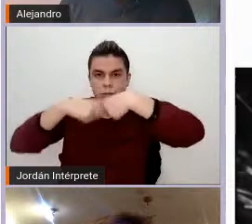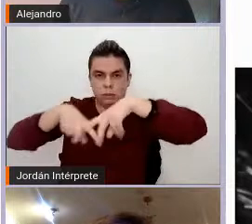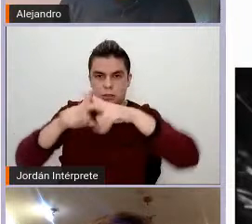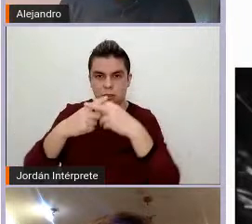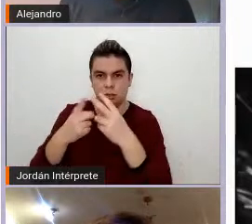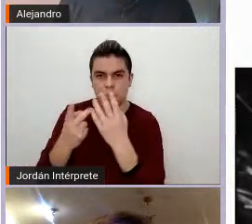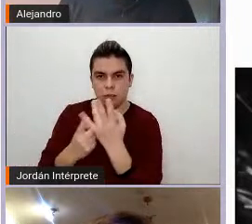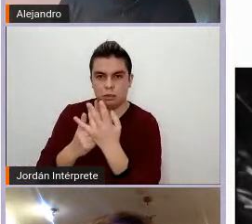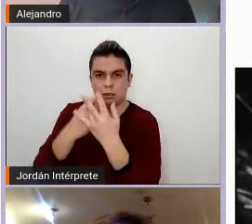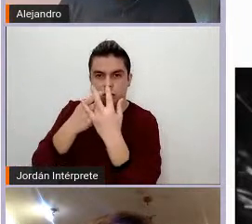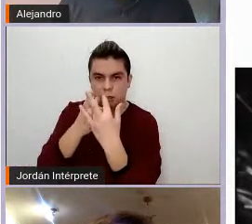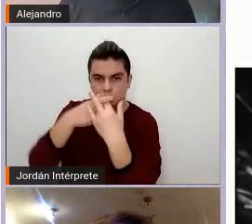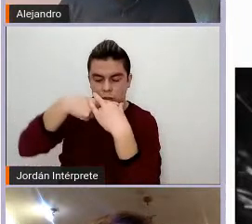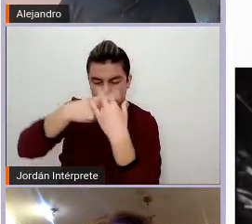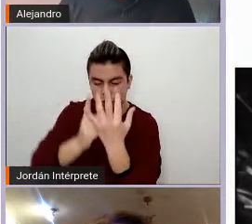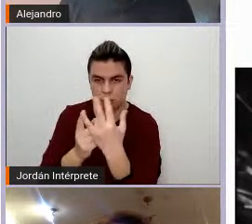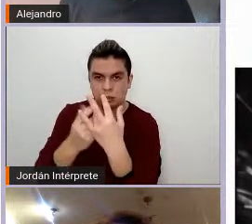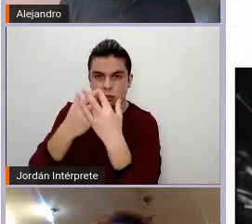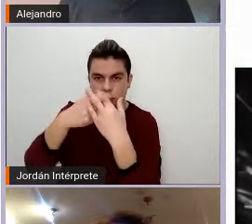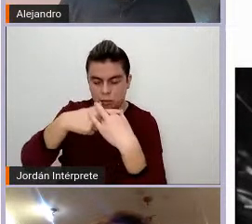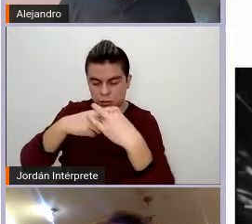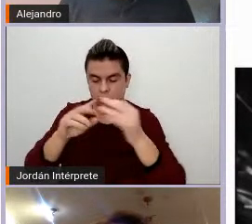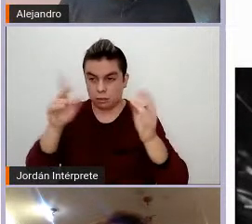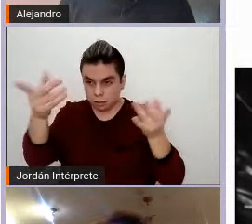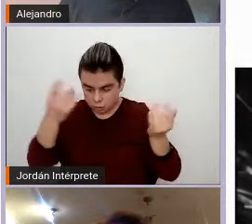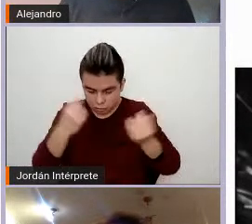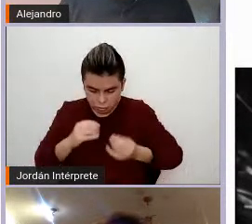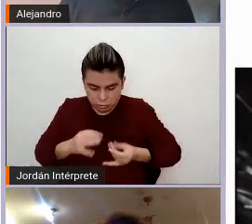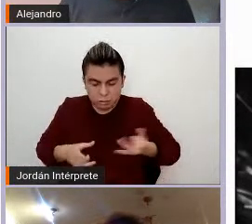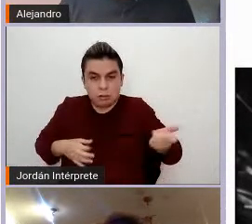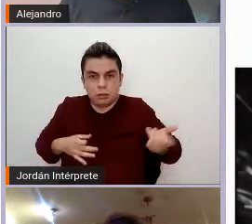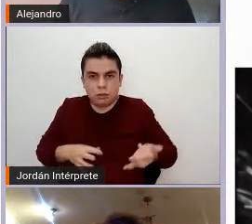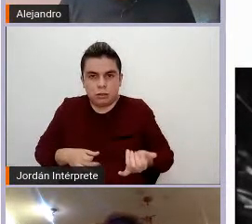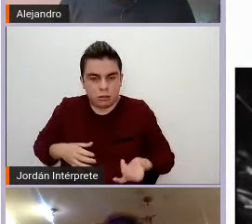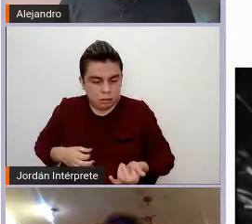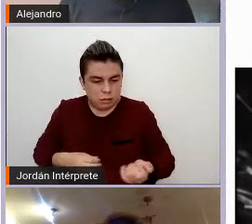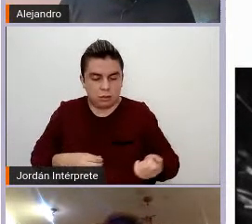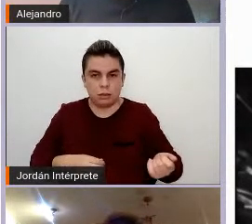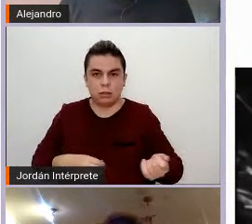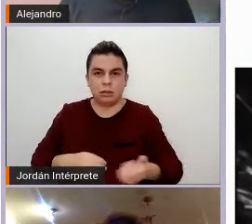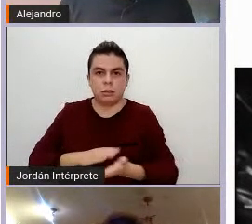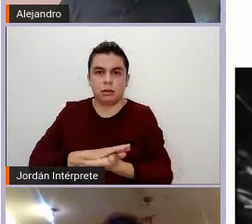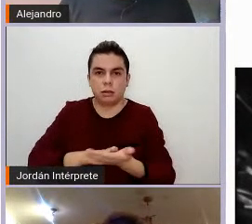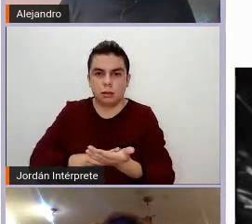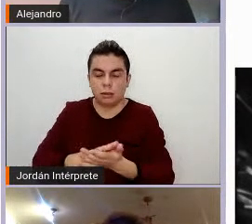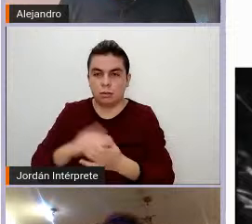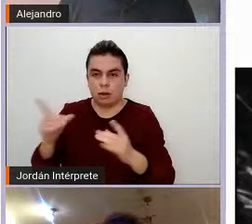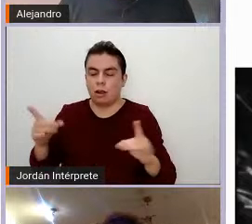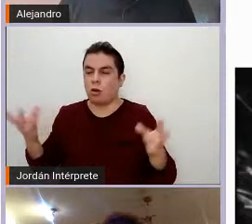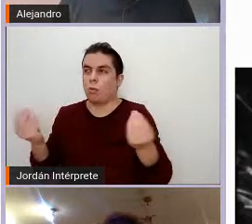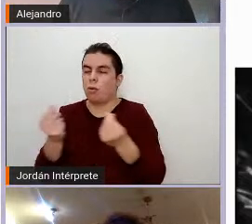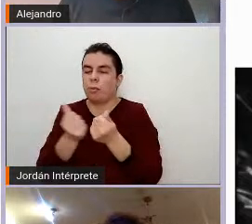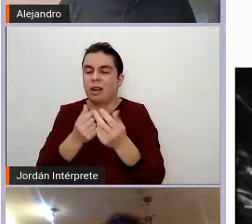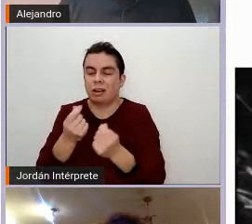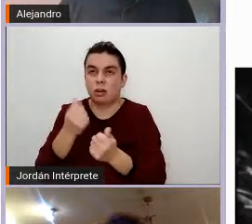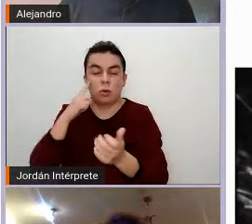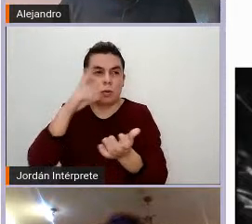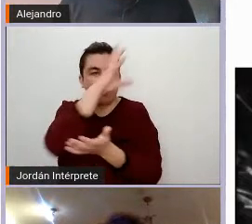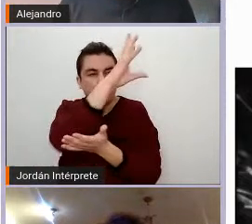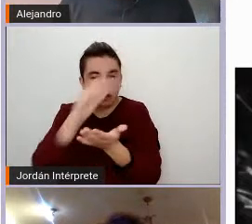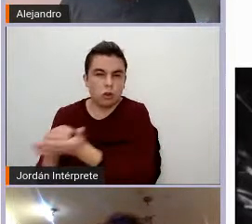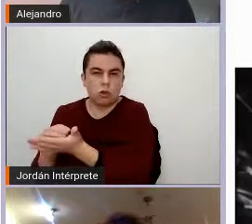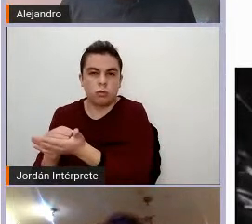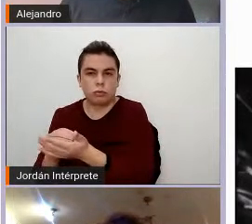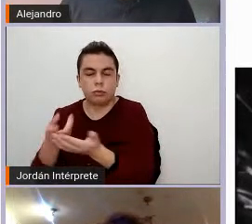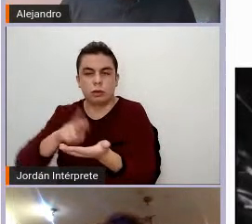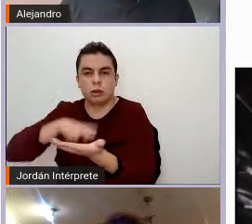explícita de Violeta forma parte de una variedad creativa desarrollada por nuestra artista, como hemos visto hasta aquí, en donde también es